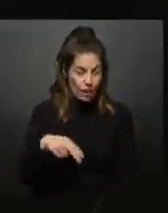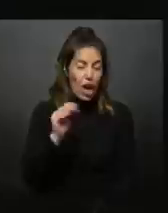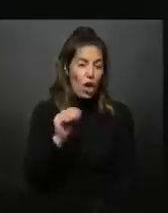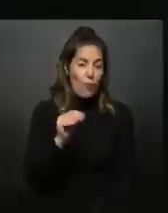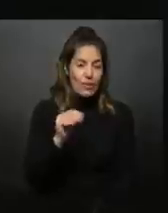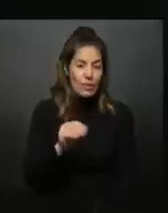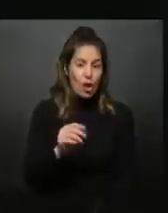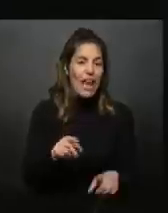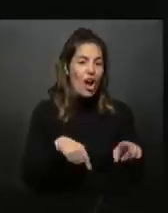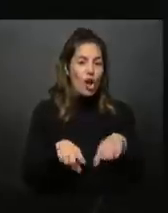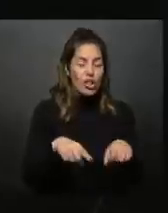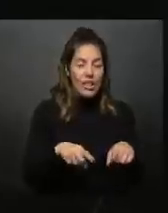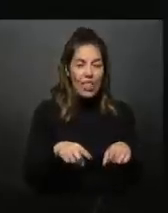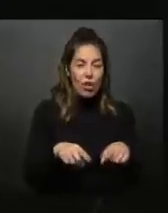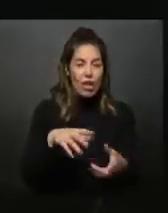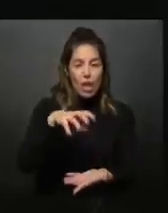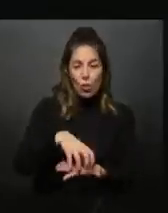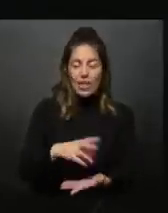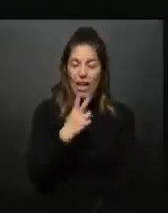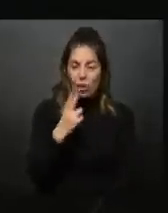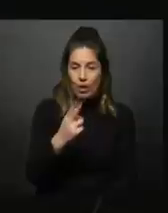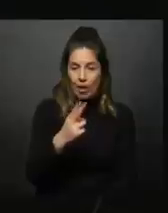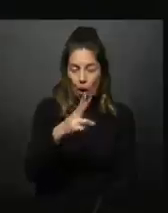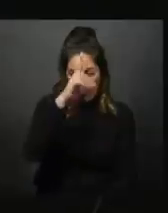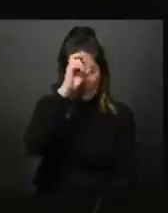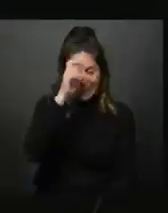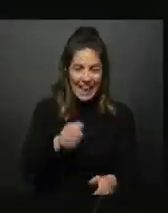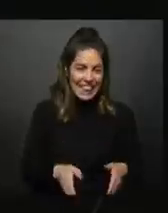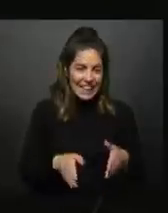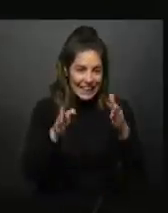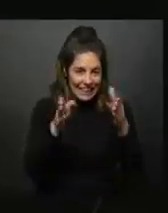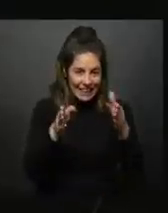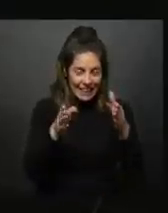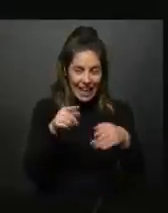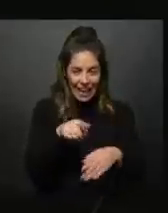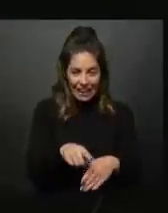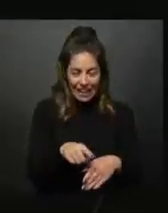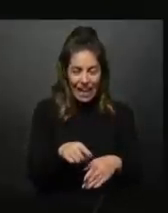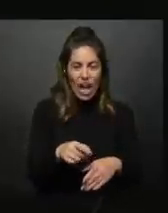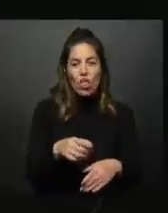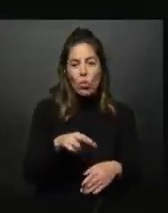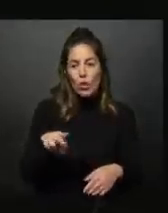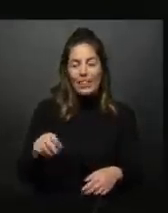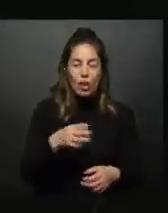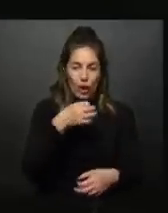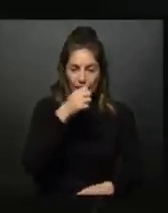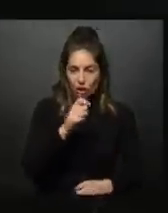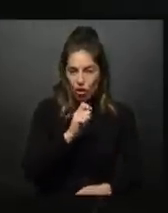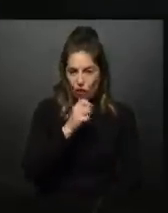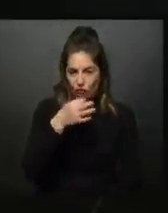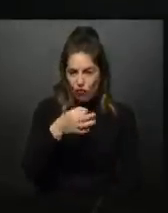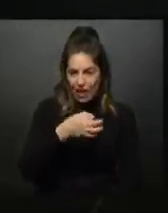tabaquismo del hospital de clínicas Laura yambi durante la conferencia de invierno en oncología 2023 sí Según la experta